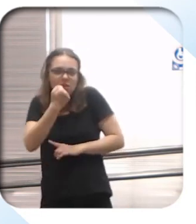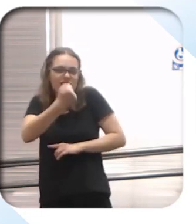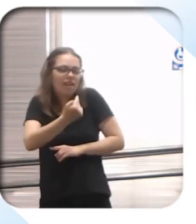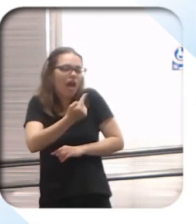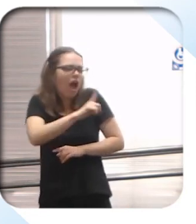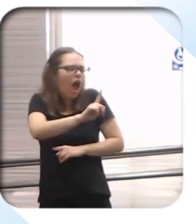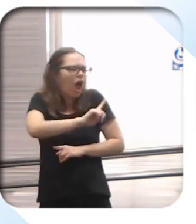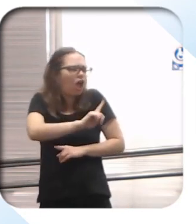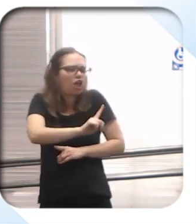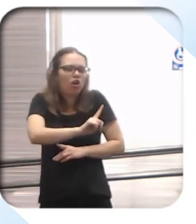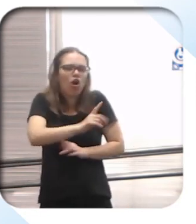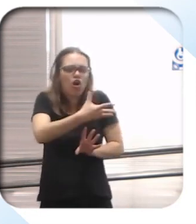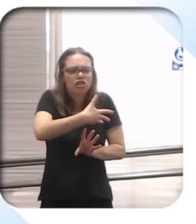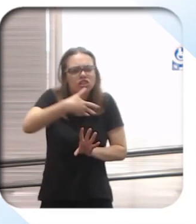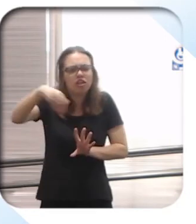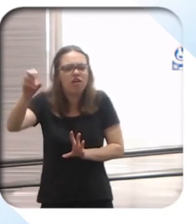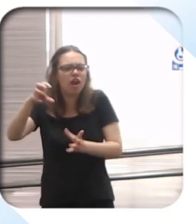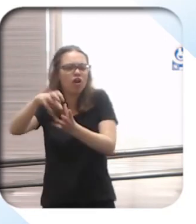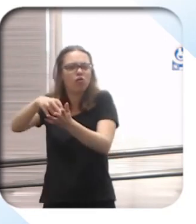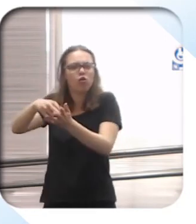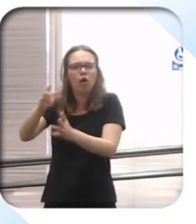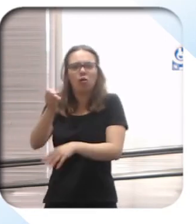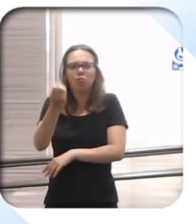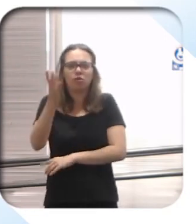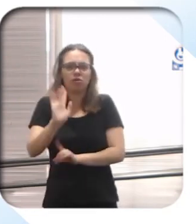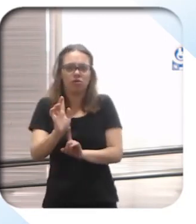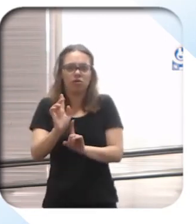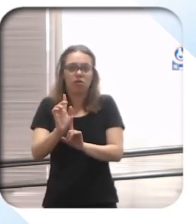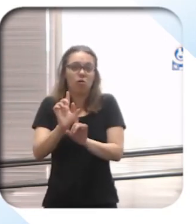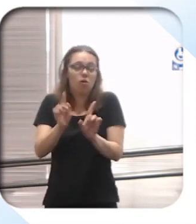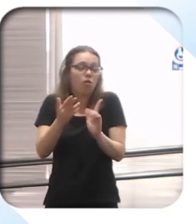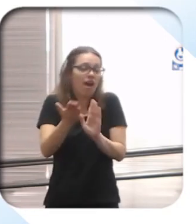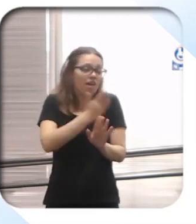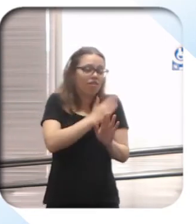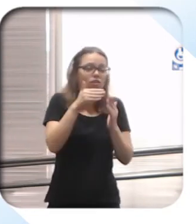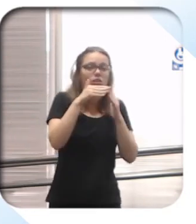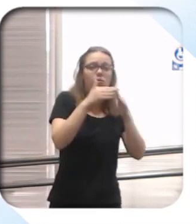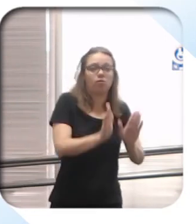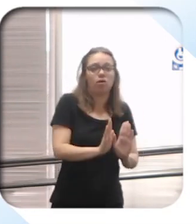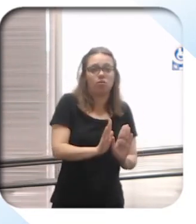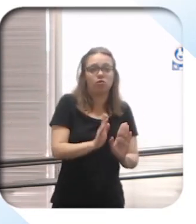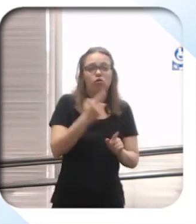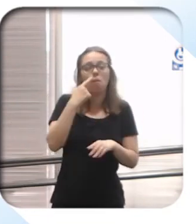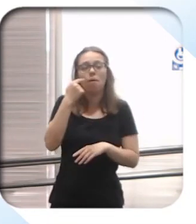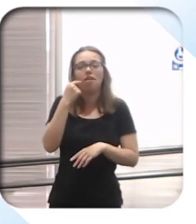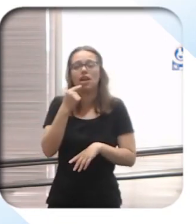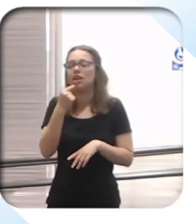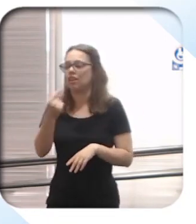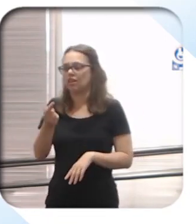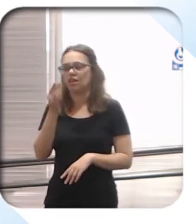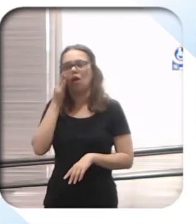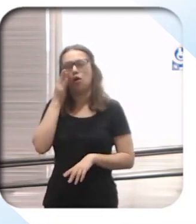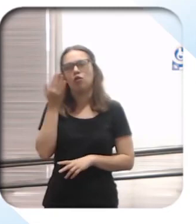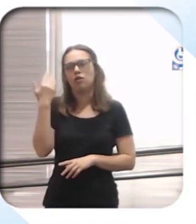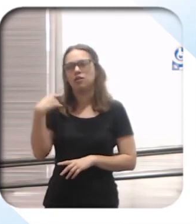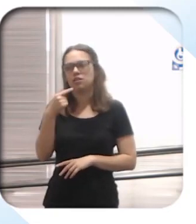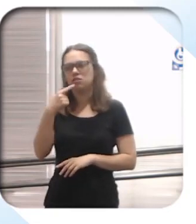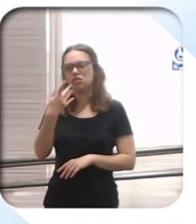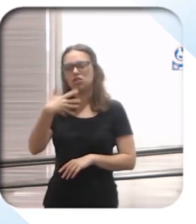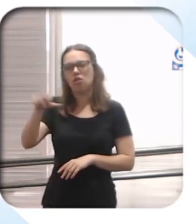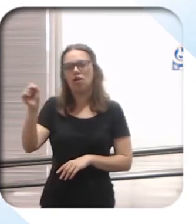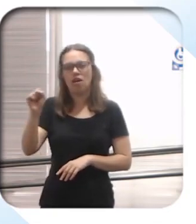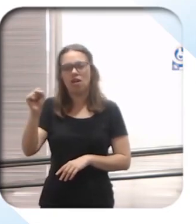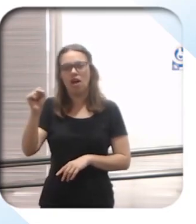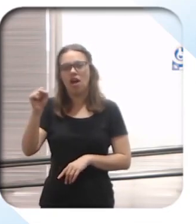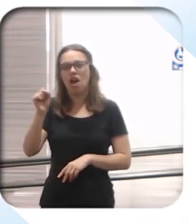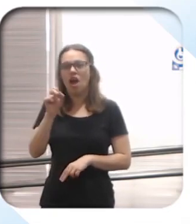para decirlos o llevarlos o exponerlos cuando no le preguntamos? Yo a un padre le terminé diciendo la otra vez, le digo, si lo hubiera llevado al